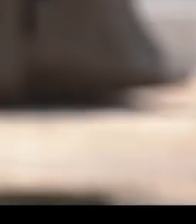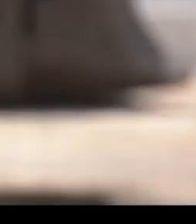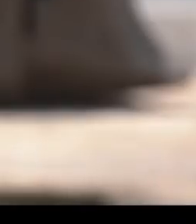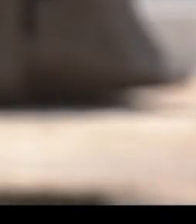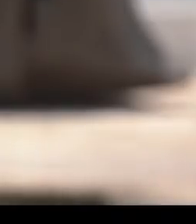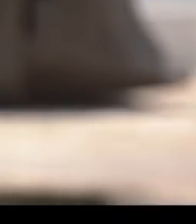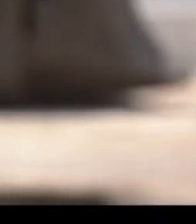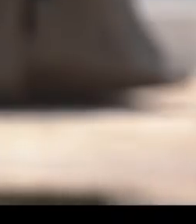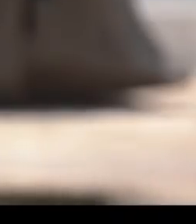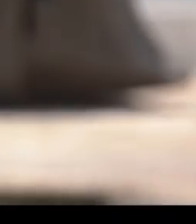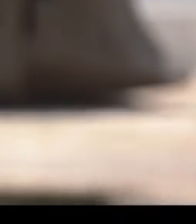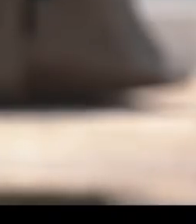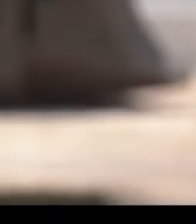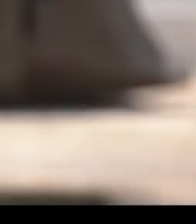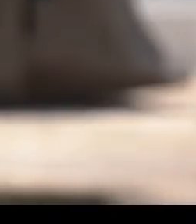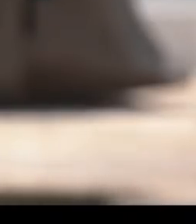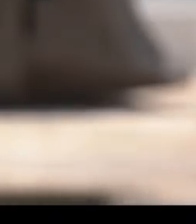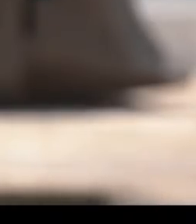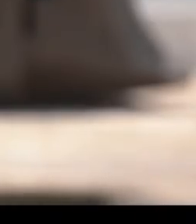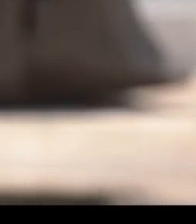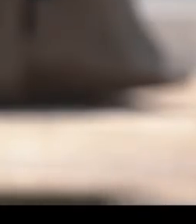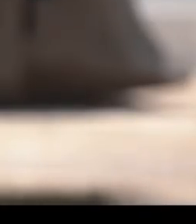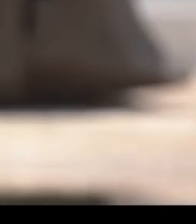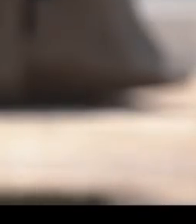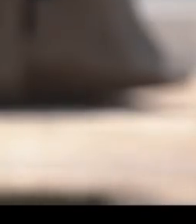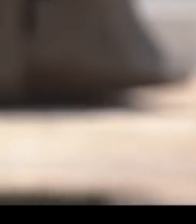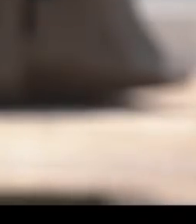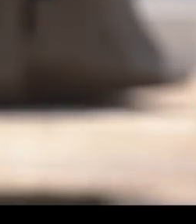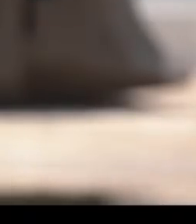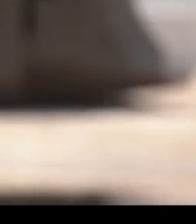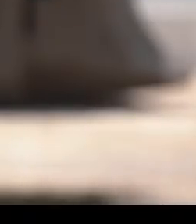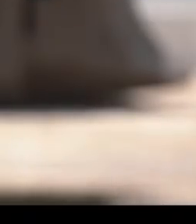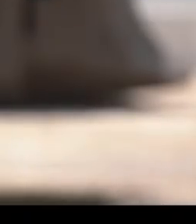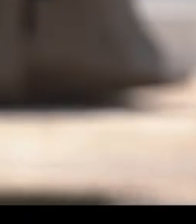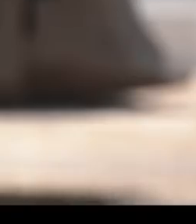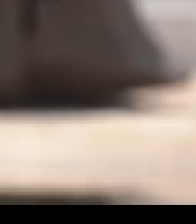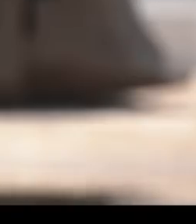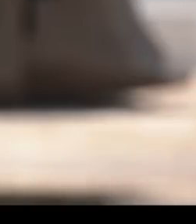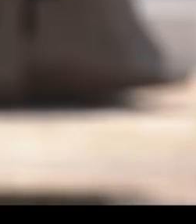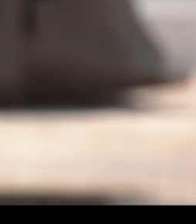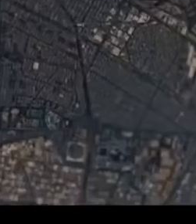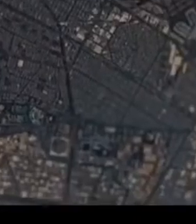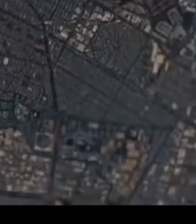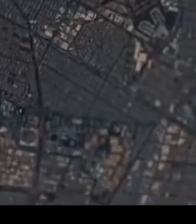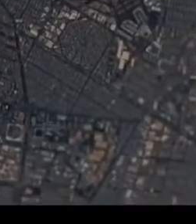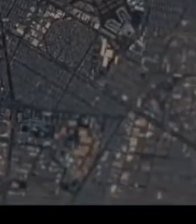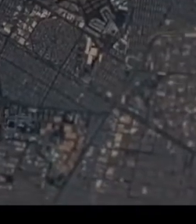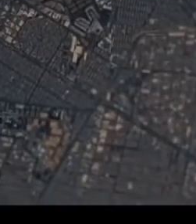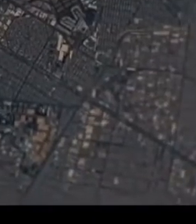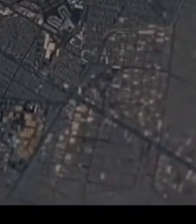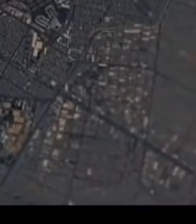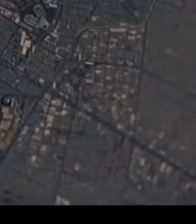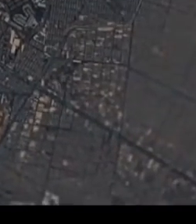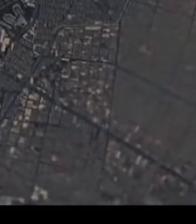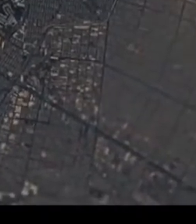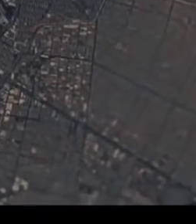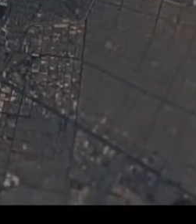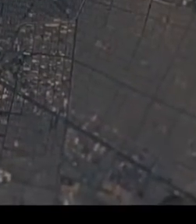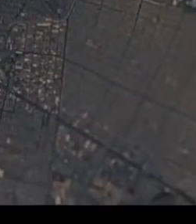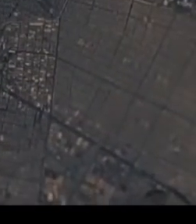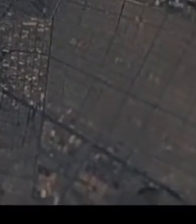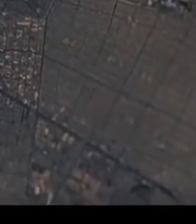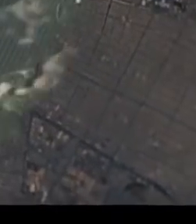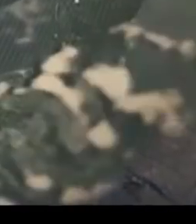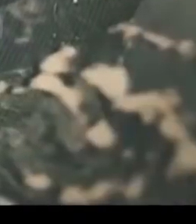y quizá podemos también combatir la idea errónea de que somos un pueblo sometido. Este miércoles, no te pierdas